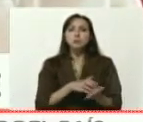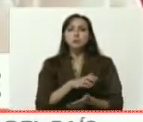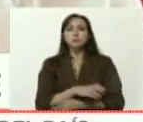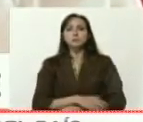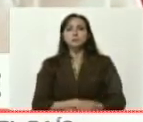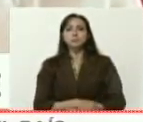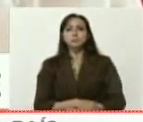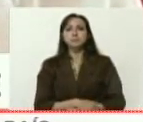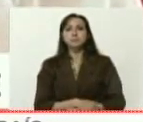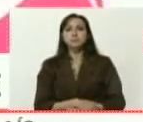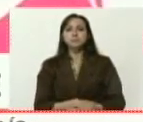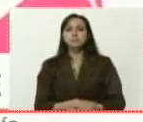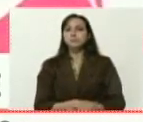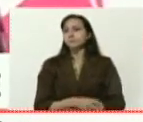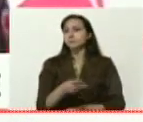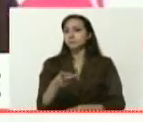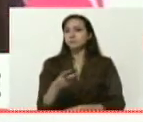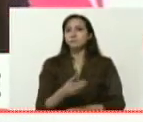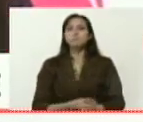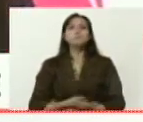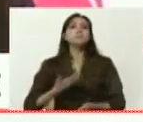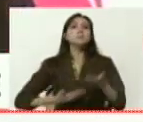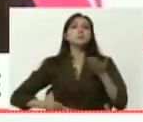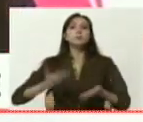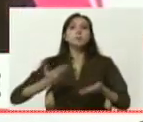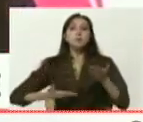qué coincidencia también.